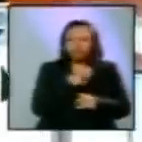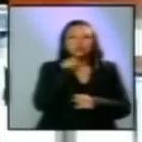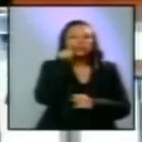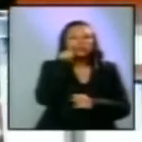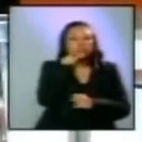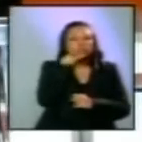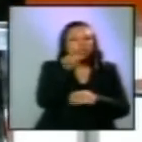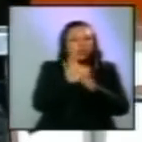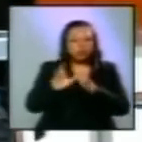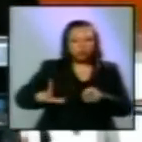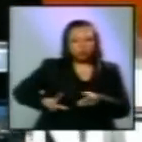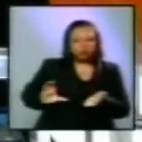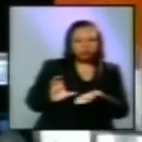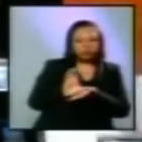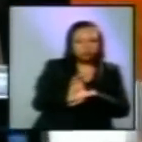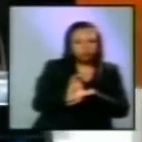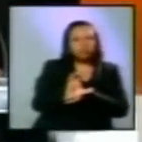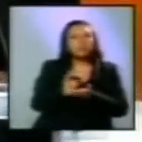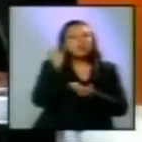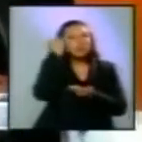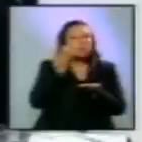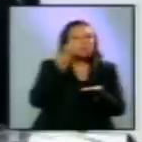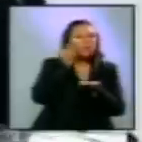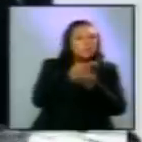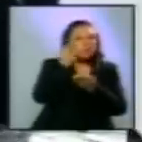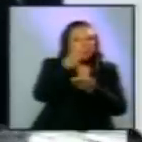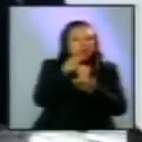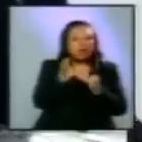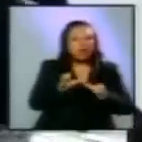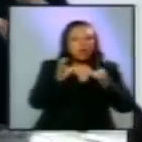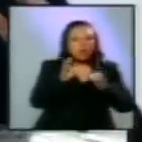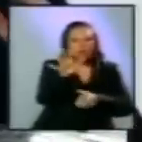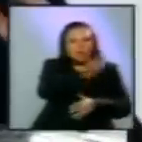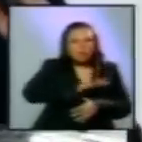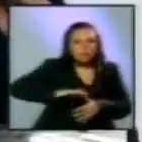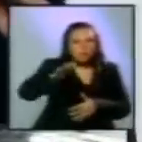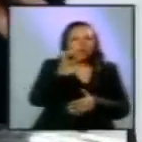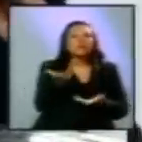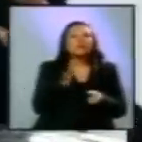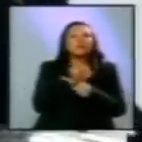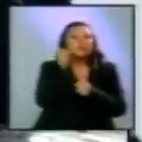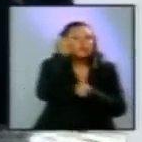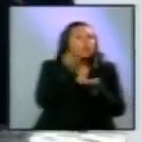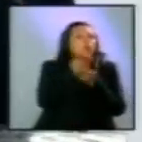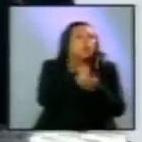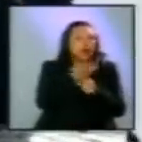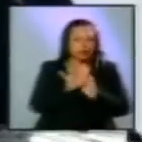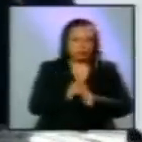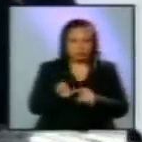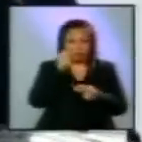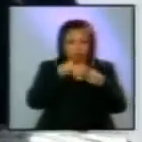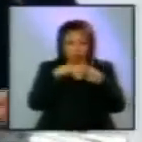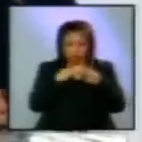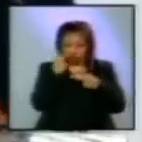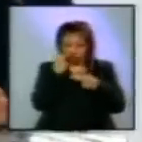subsidios para el campo con criterios de conservación al medio ambiente? Con mucho gusto, Lupita. Quisiera abordar, si me permites, 2 temas muy